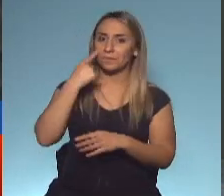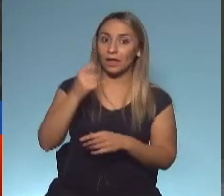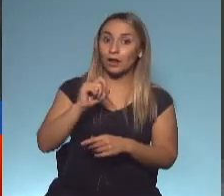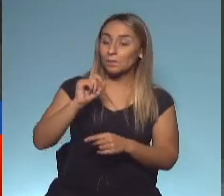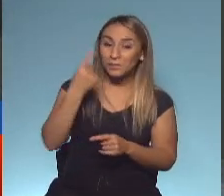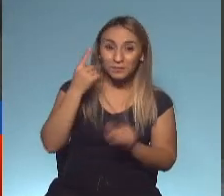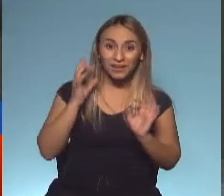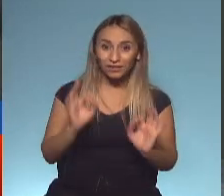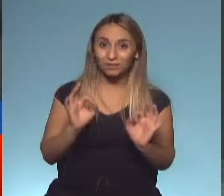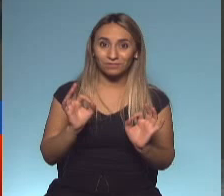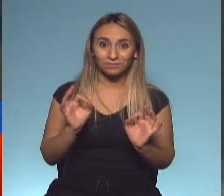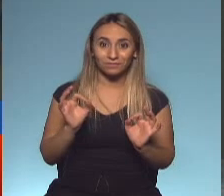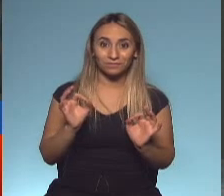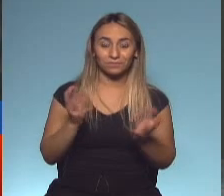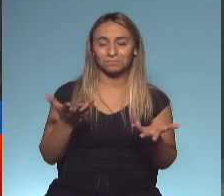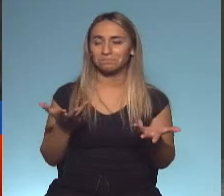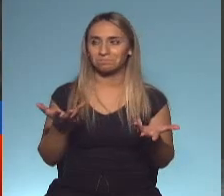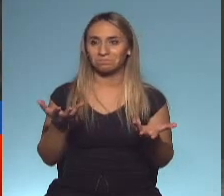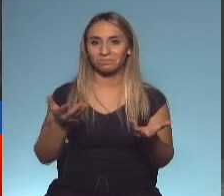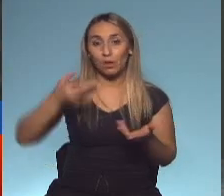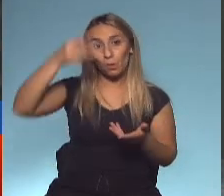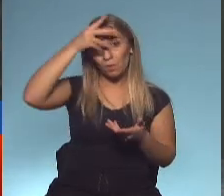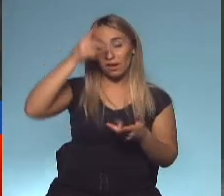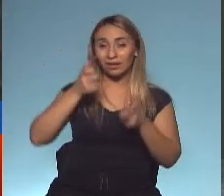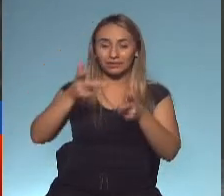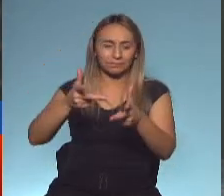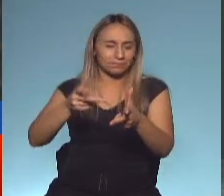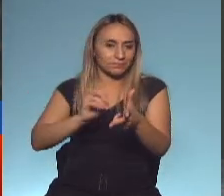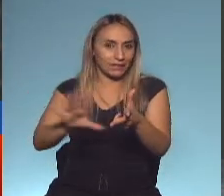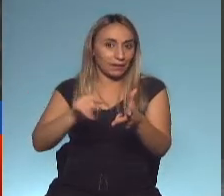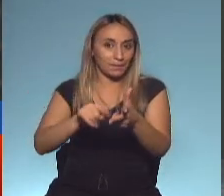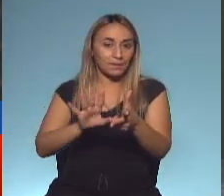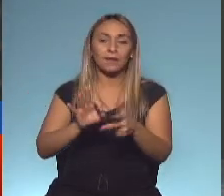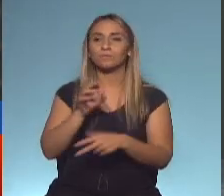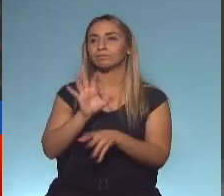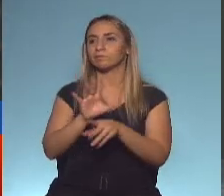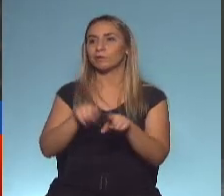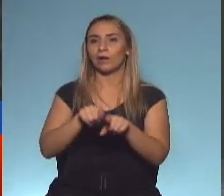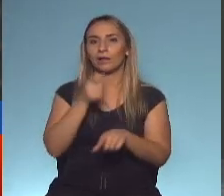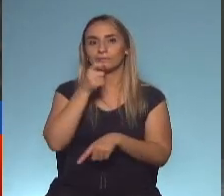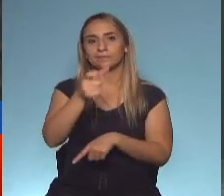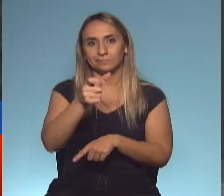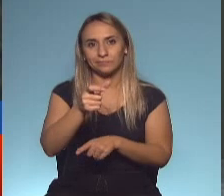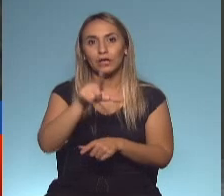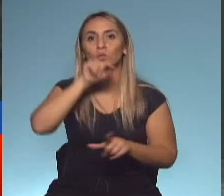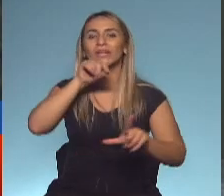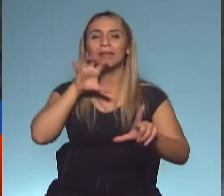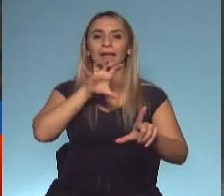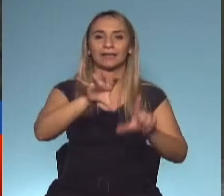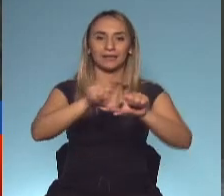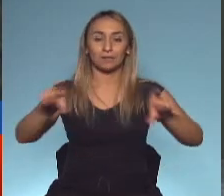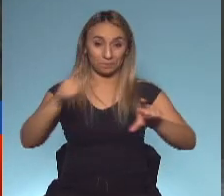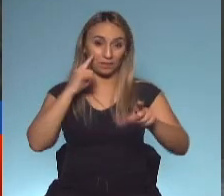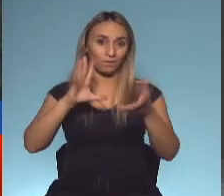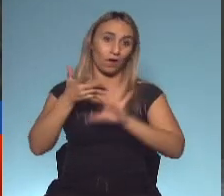que dio a esta salvajada que dijo Patricia Bullrich. Lo hizo vía Twitter. Y te voy a mostrar cómo es un mecanismo habitual